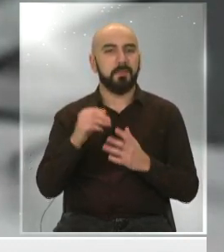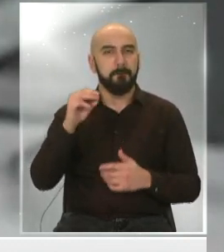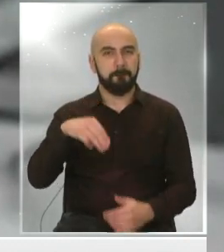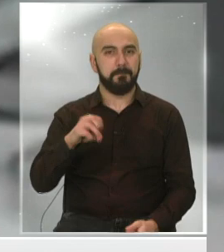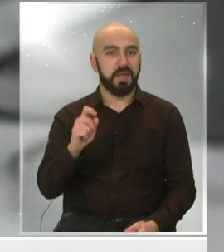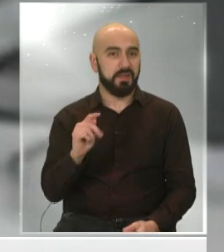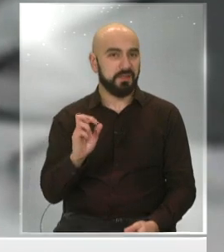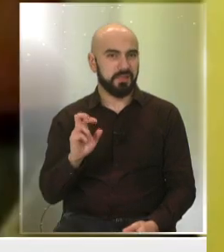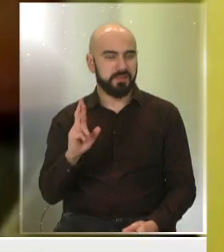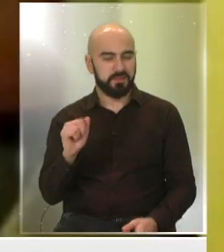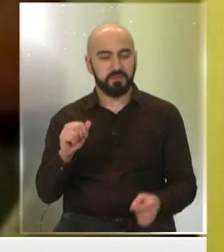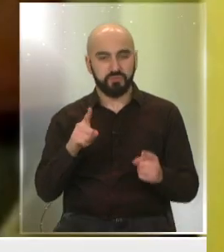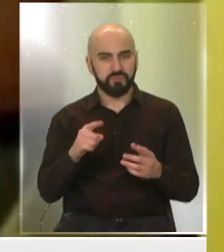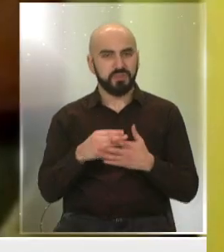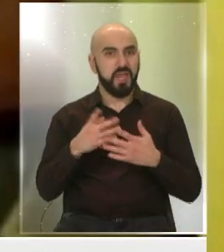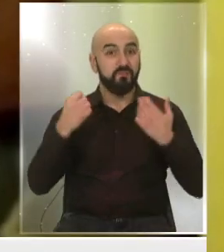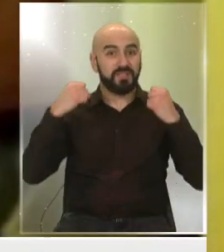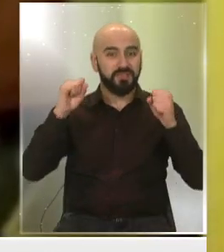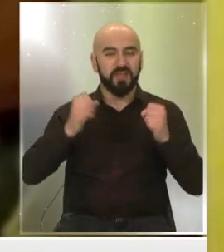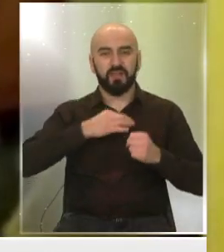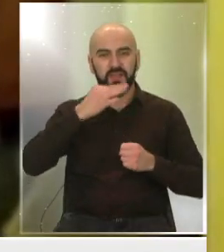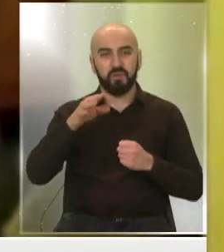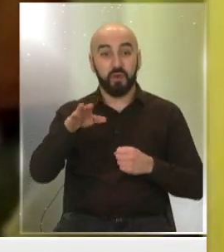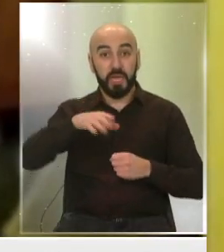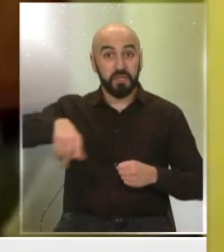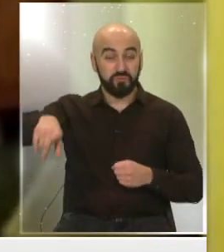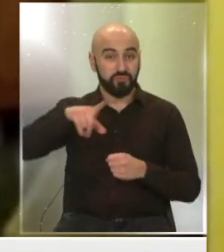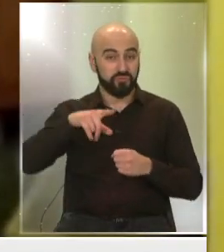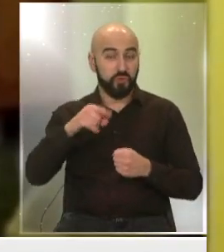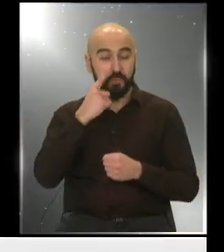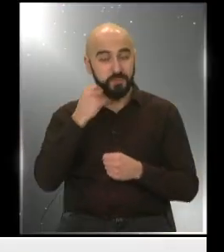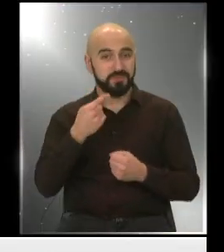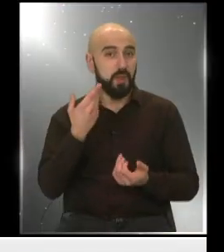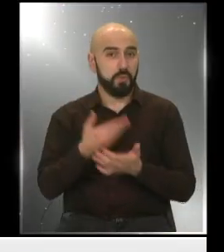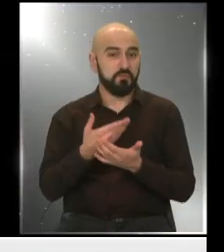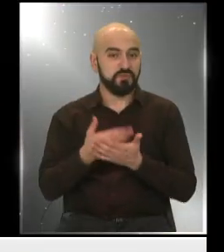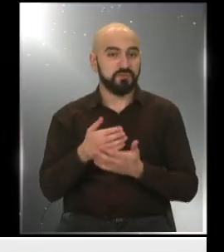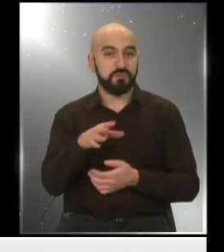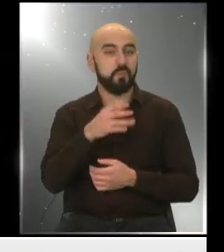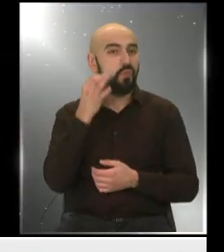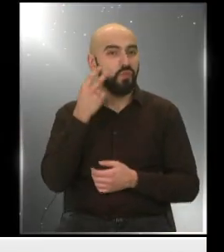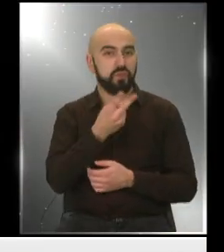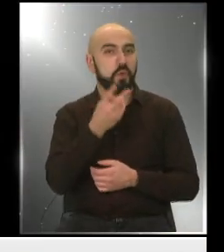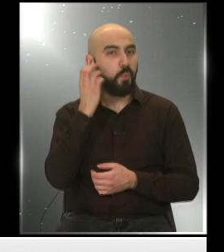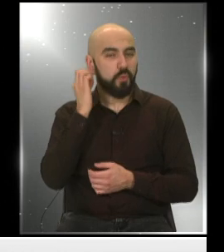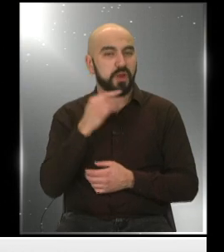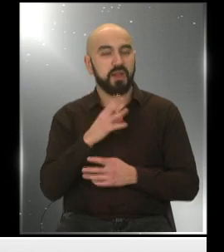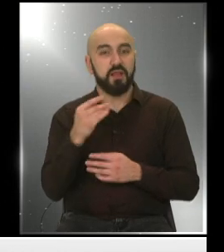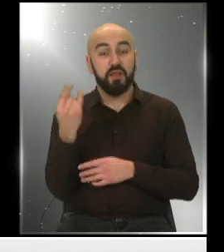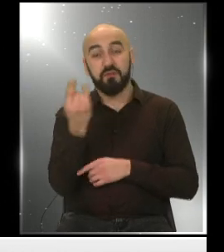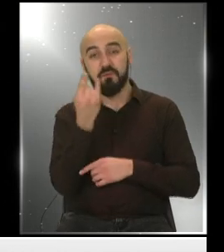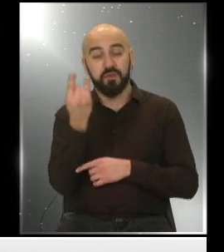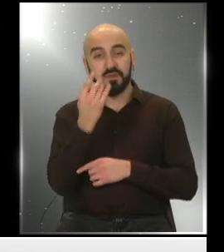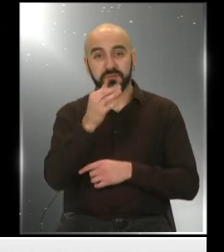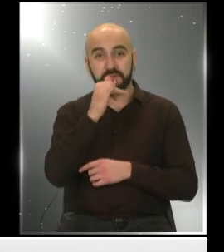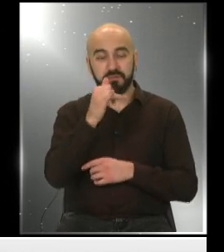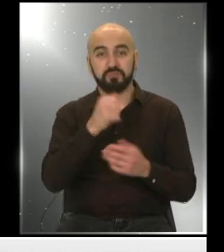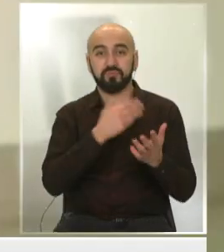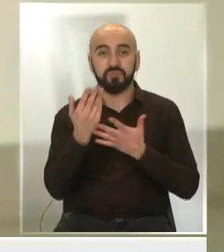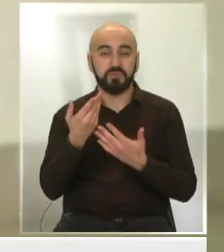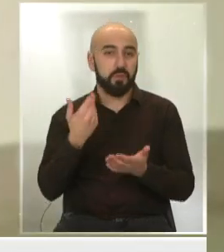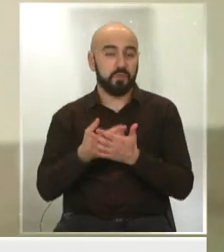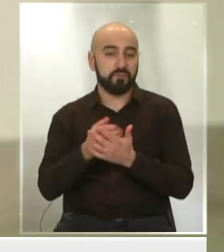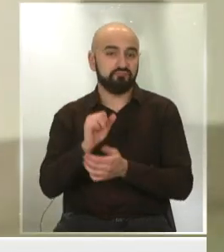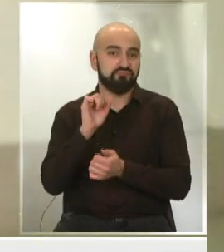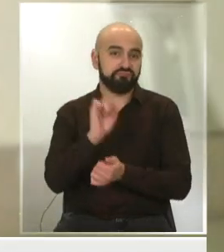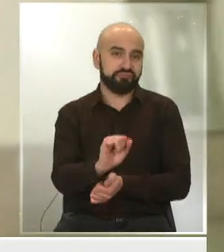la fiscalía, los agresores se habrían aprovechado del estado de ebriedad de las víctimas para atacarlas sexualmente. Y las cámaras